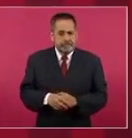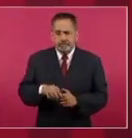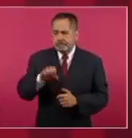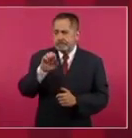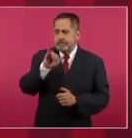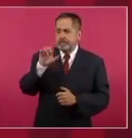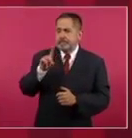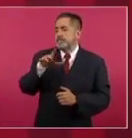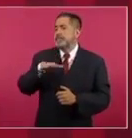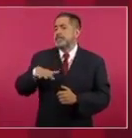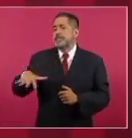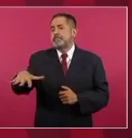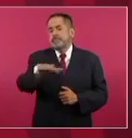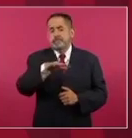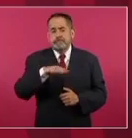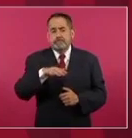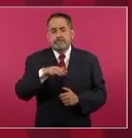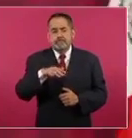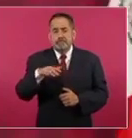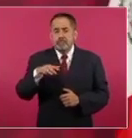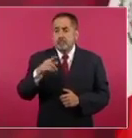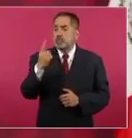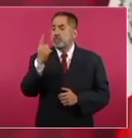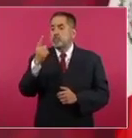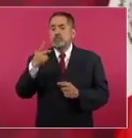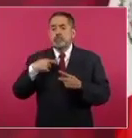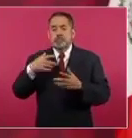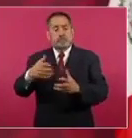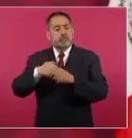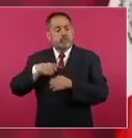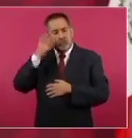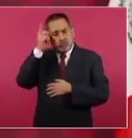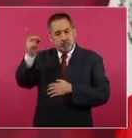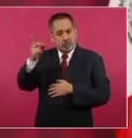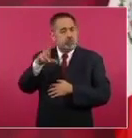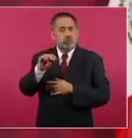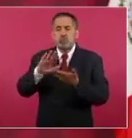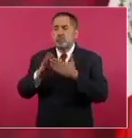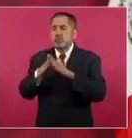ejidos que están en manos de una persona.